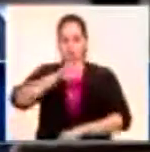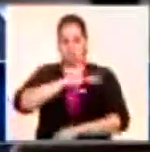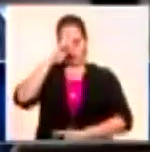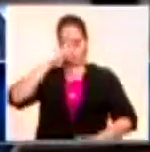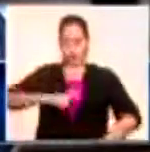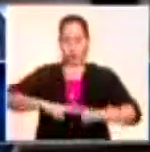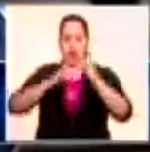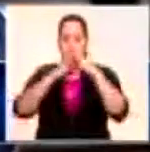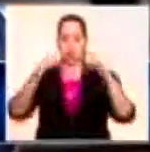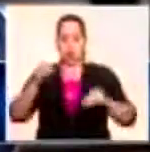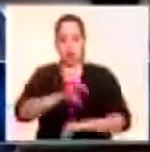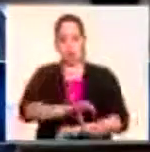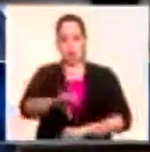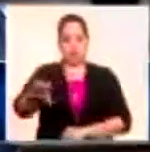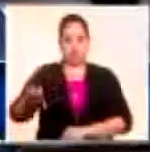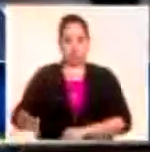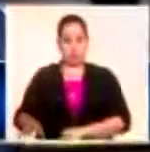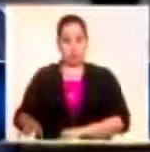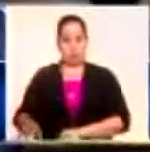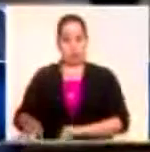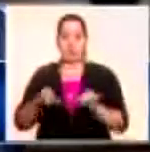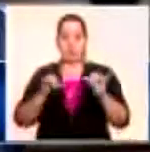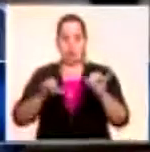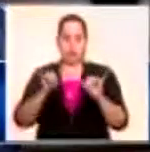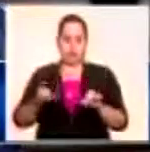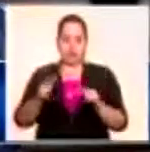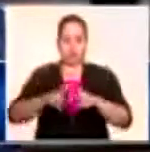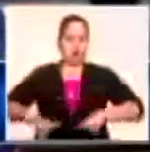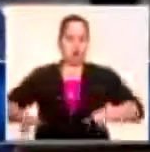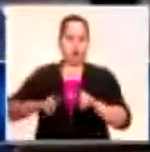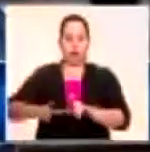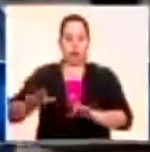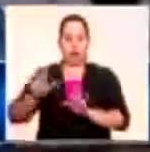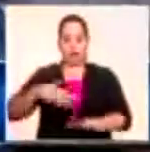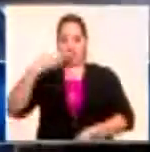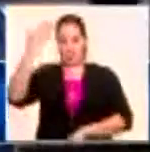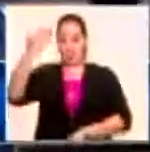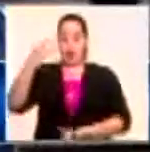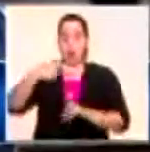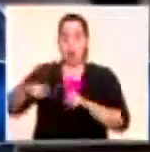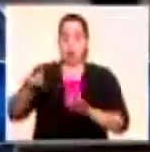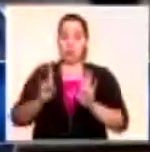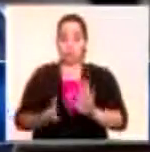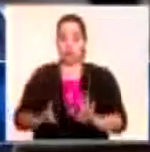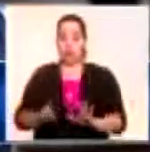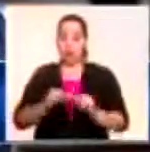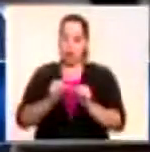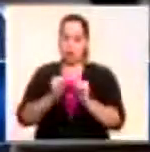de todas las regiones de Al-Yamairía. Y sexto, continuar la